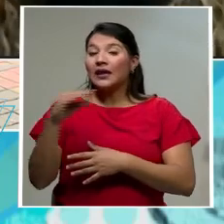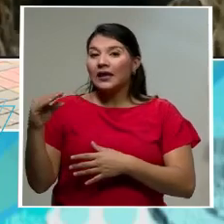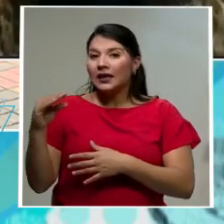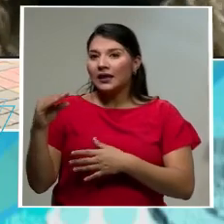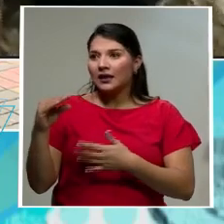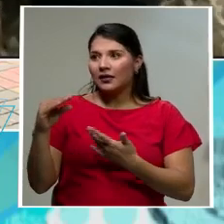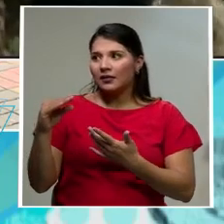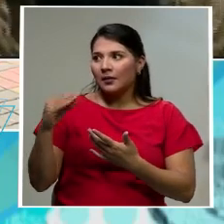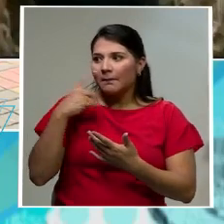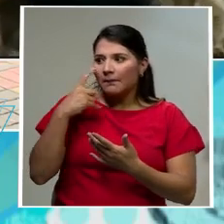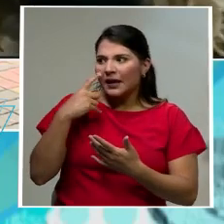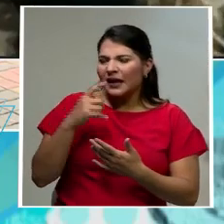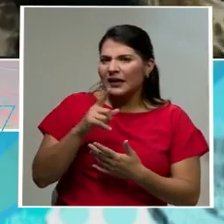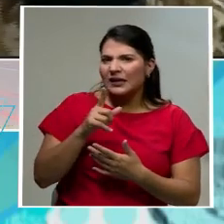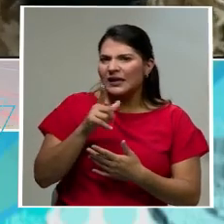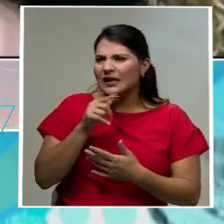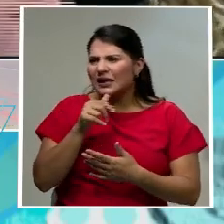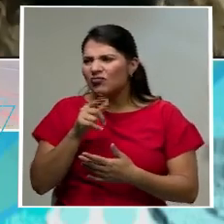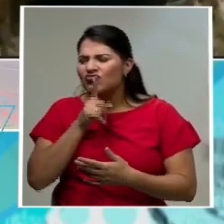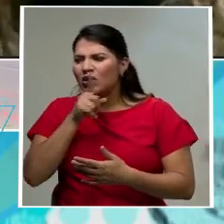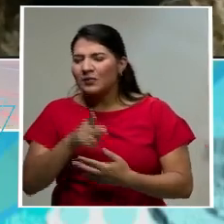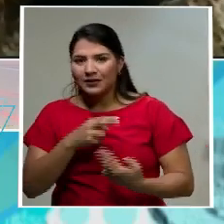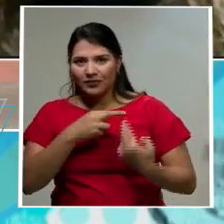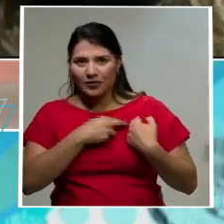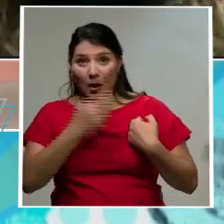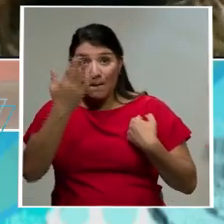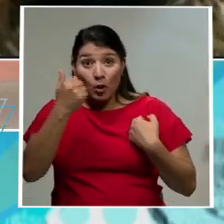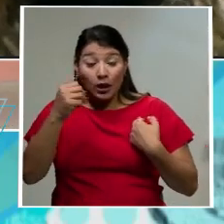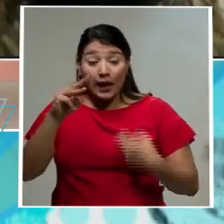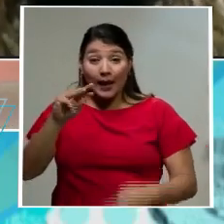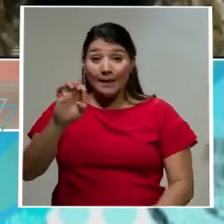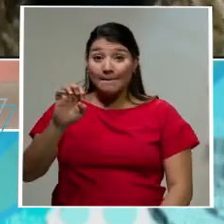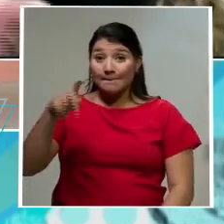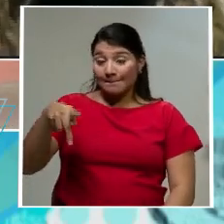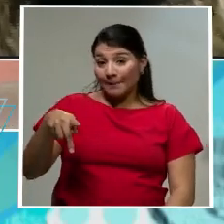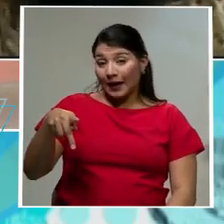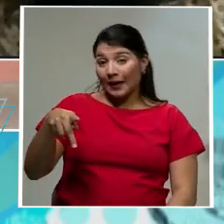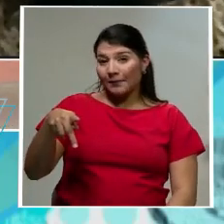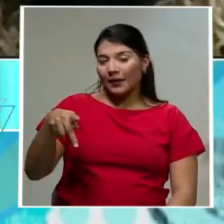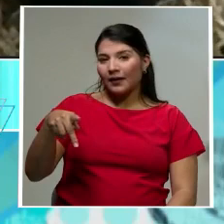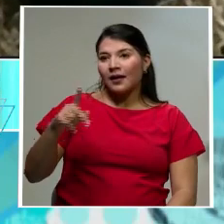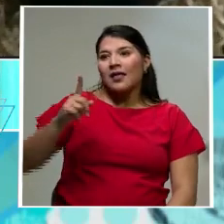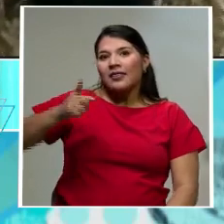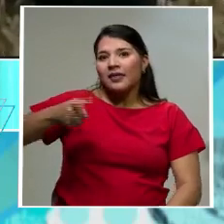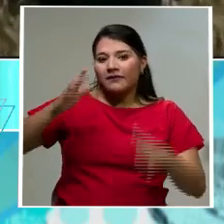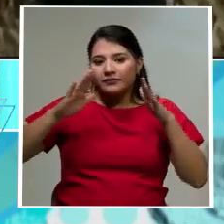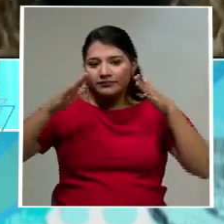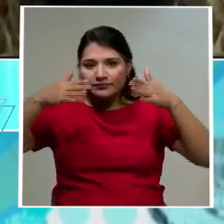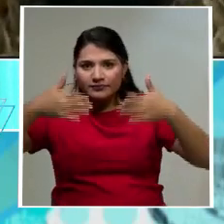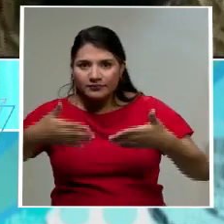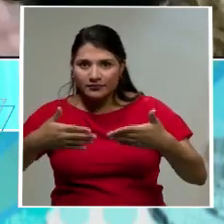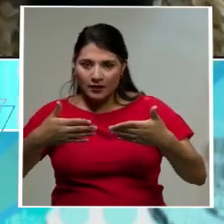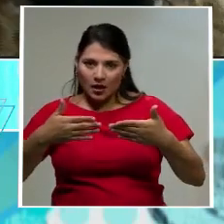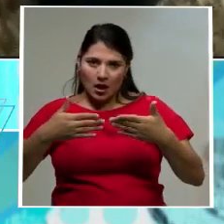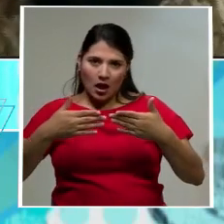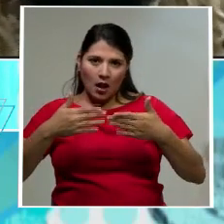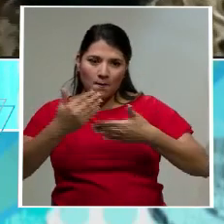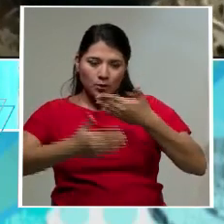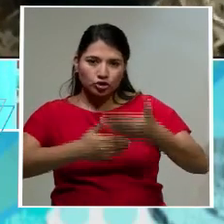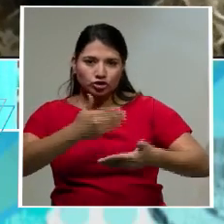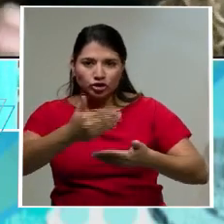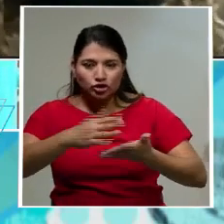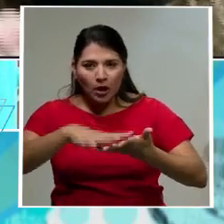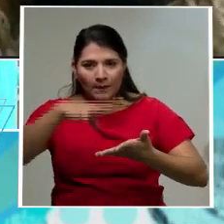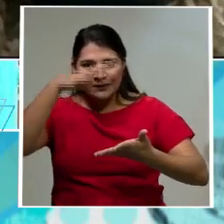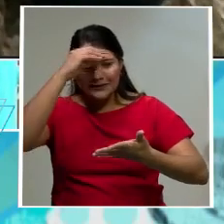quién realmente debe construir, porque el MEP para muchos debería de abocarse a una malla curricular y trabajar en los